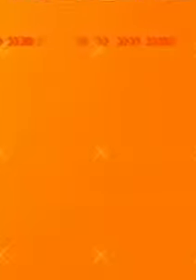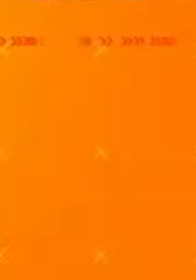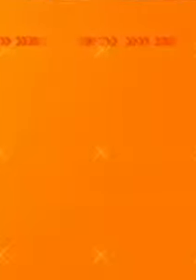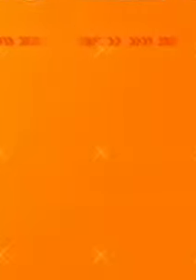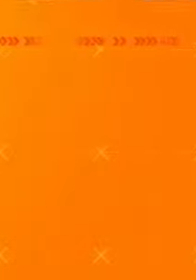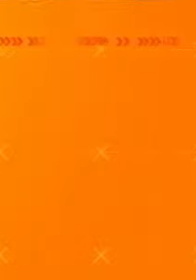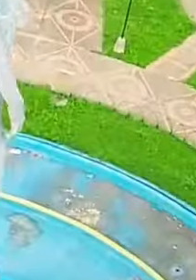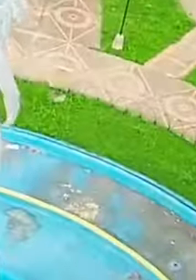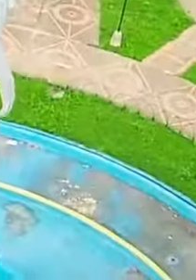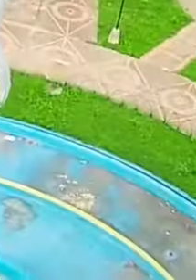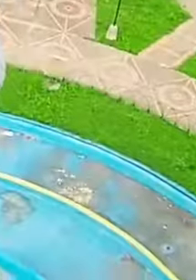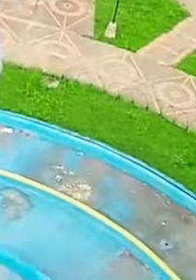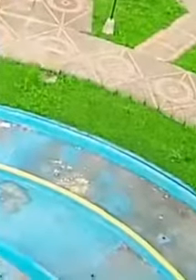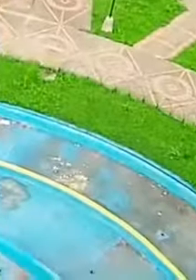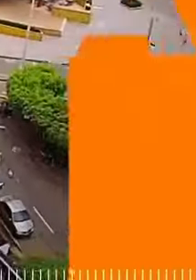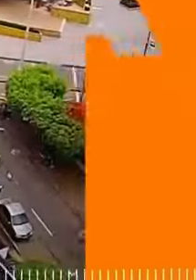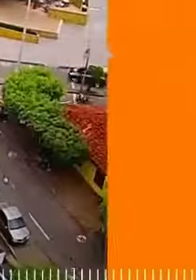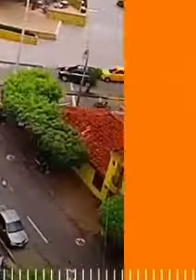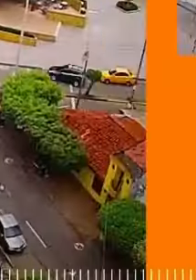corazón.